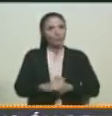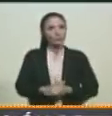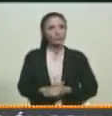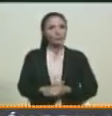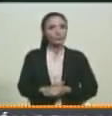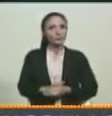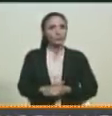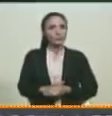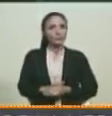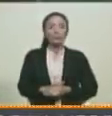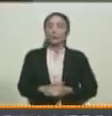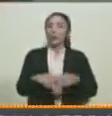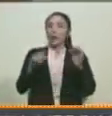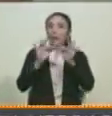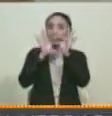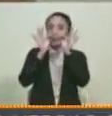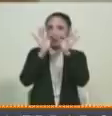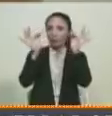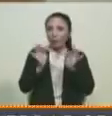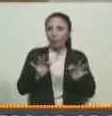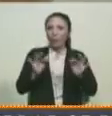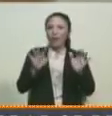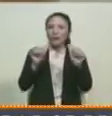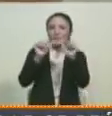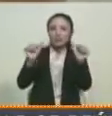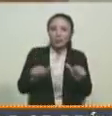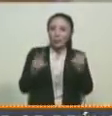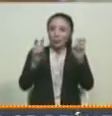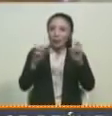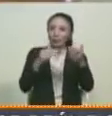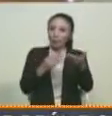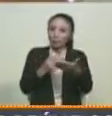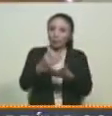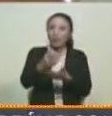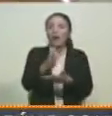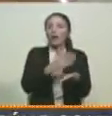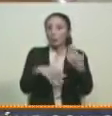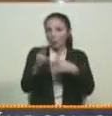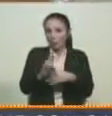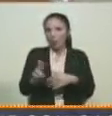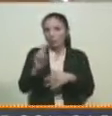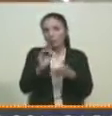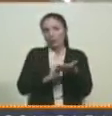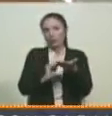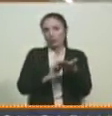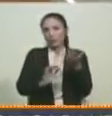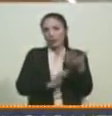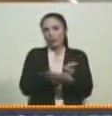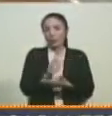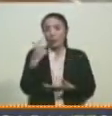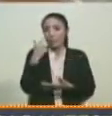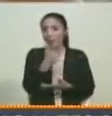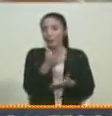para un nuevo sistema de distribución alternativo al capitalismo. Ahí están los